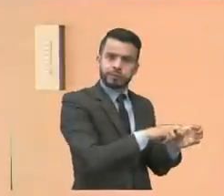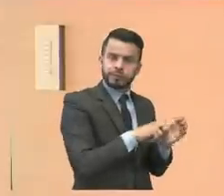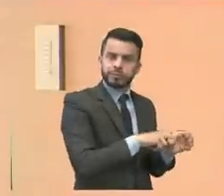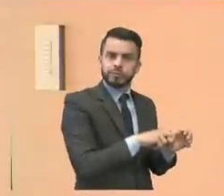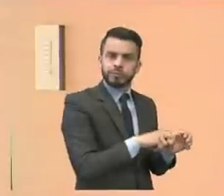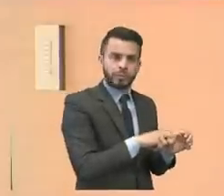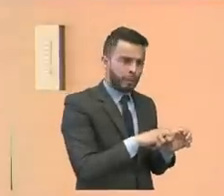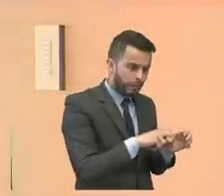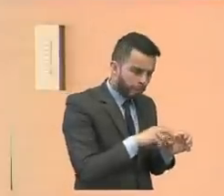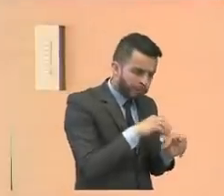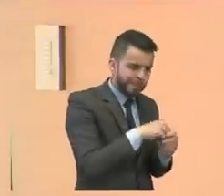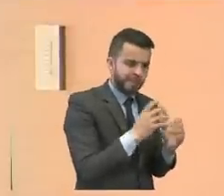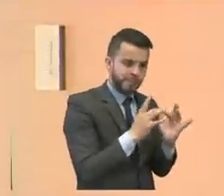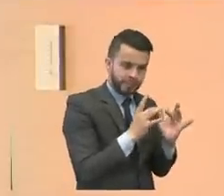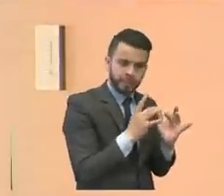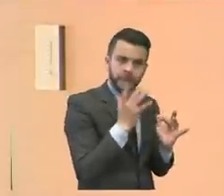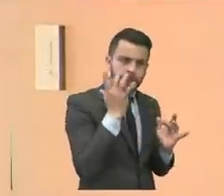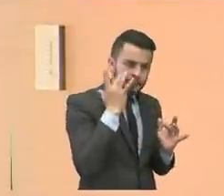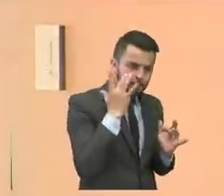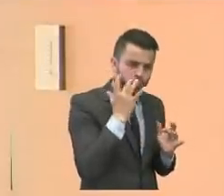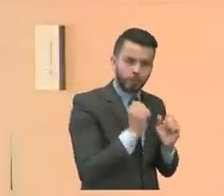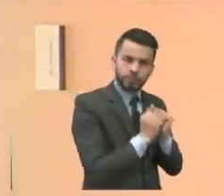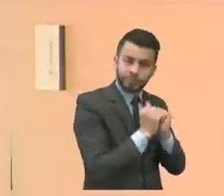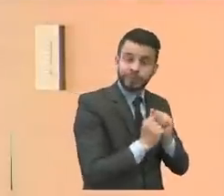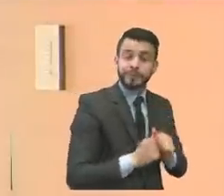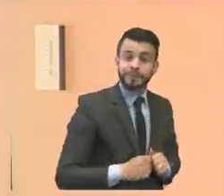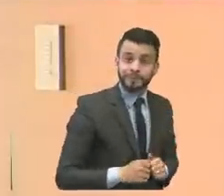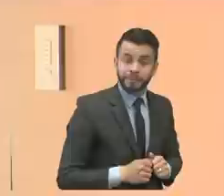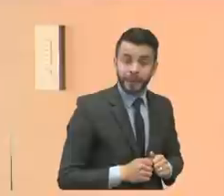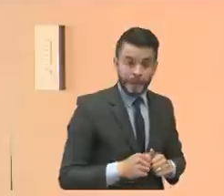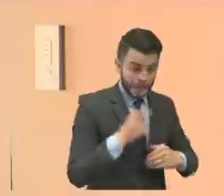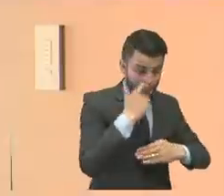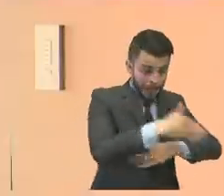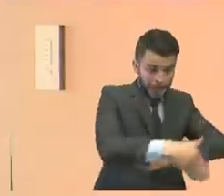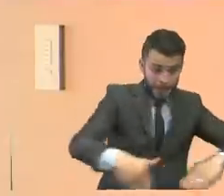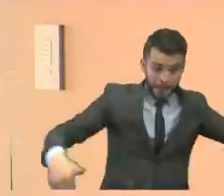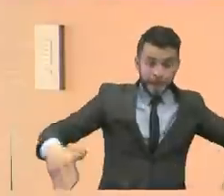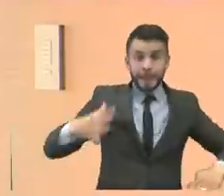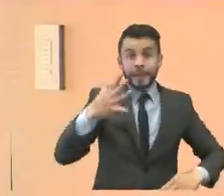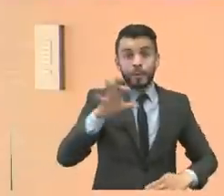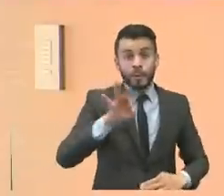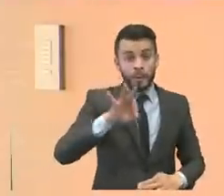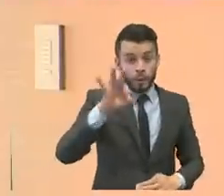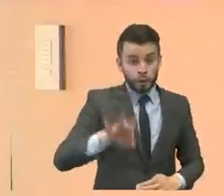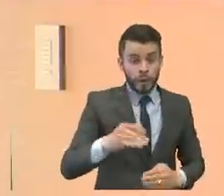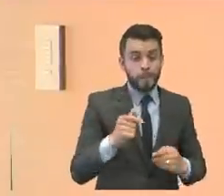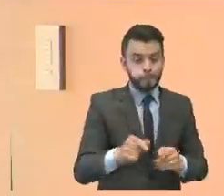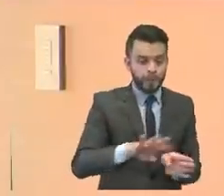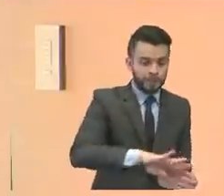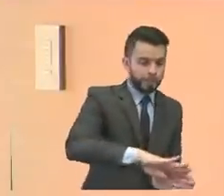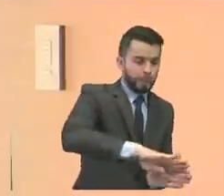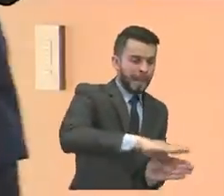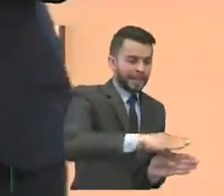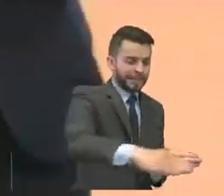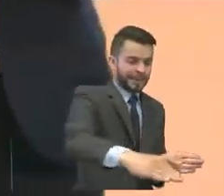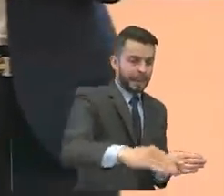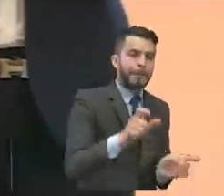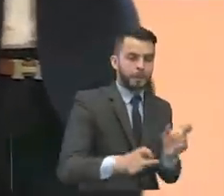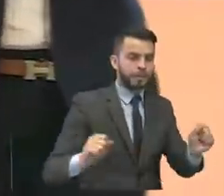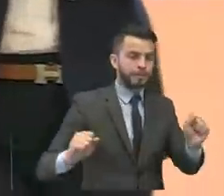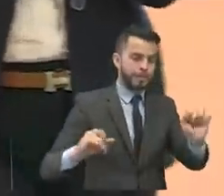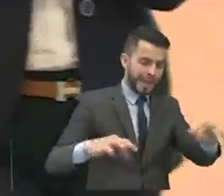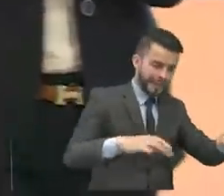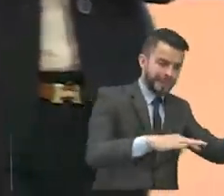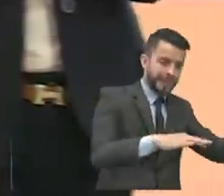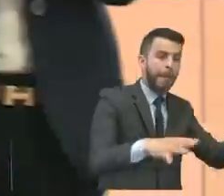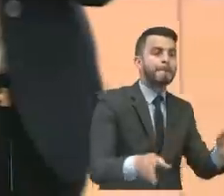a lo largo de todo el corredor, el 50% del espacio. Será peatonal en términos de andenes, de plazas y de las